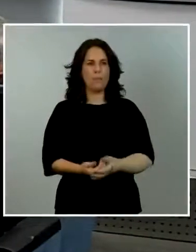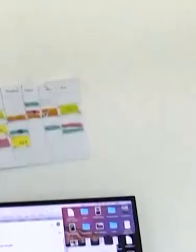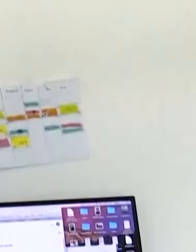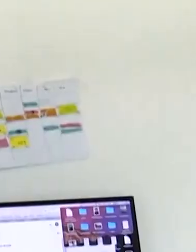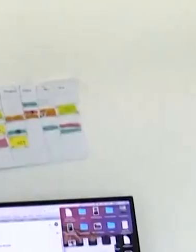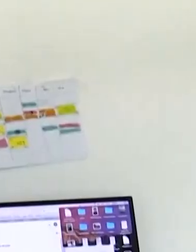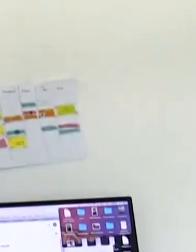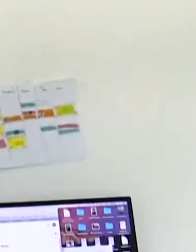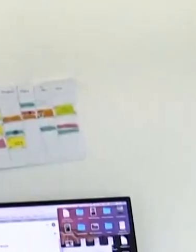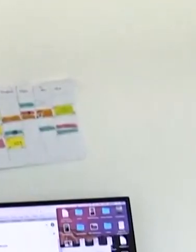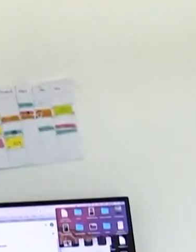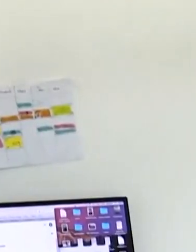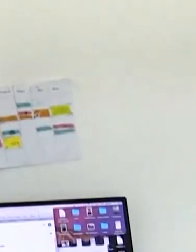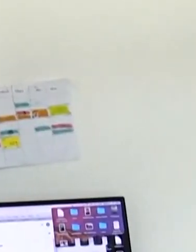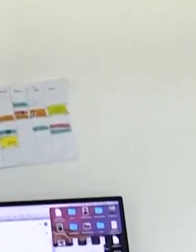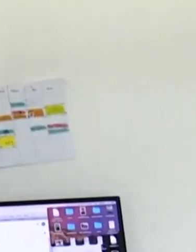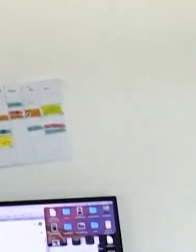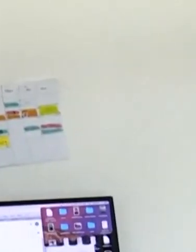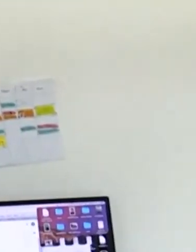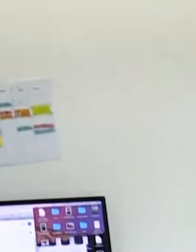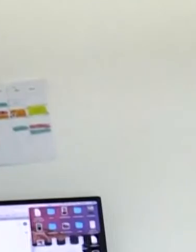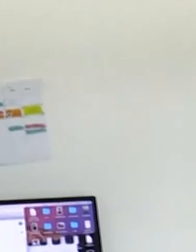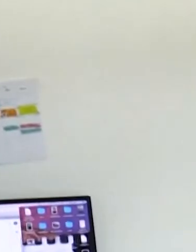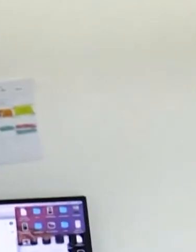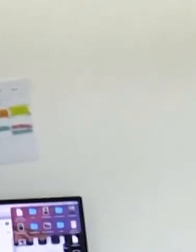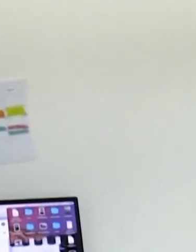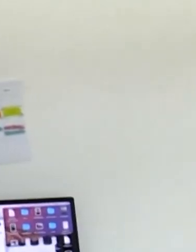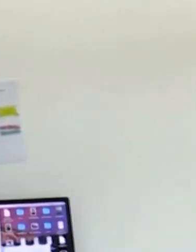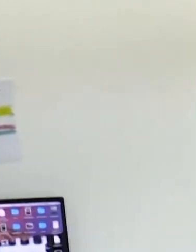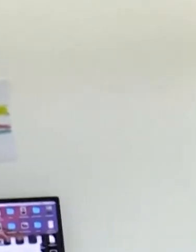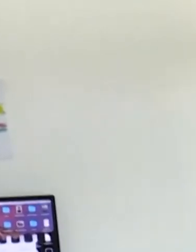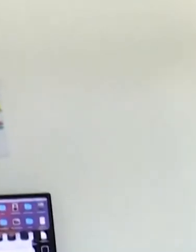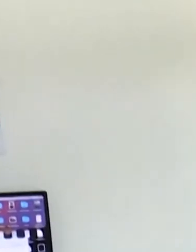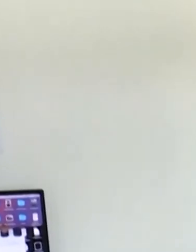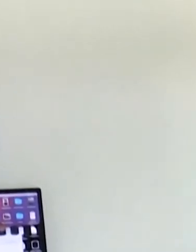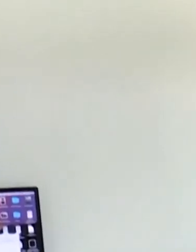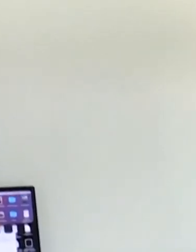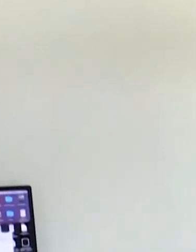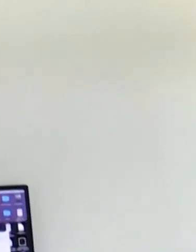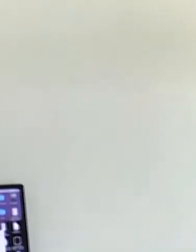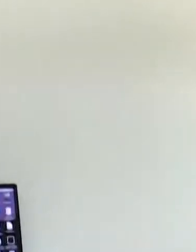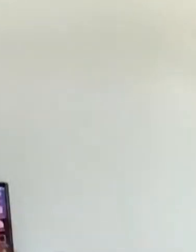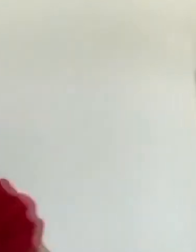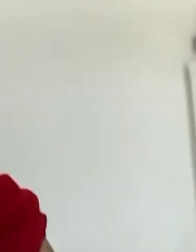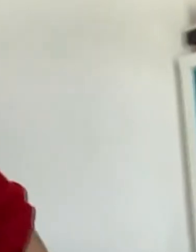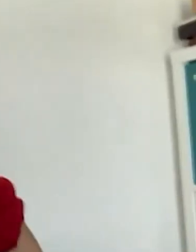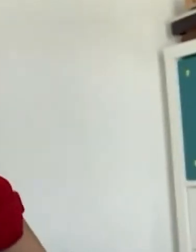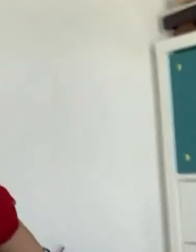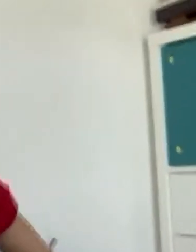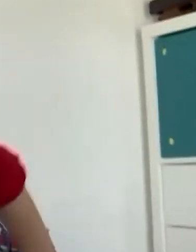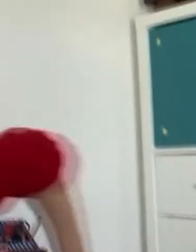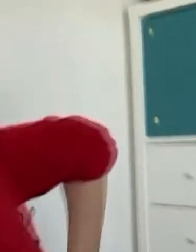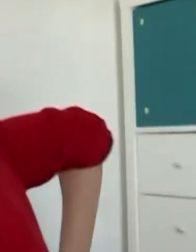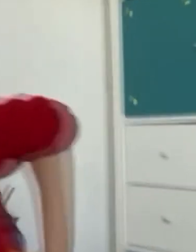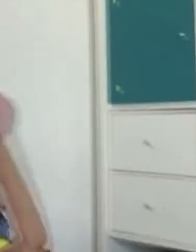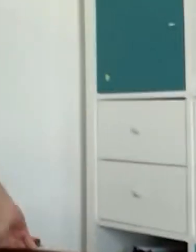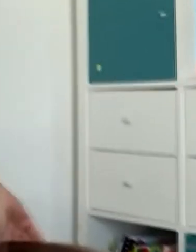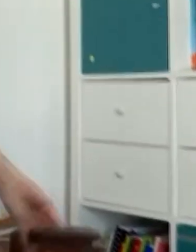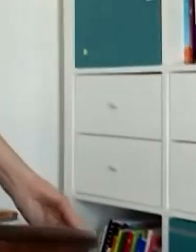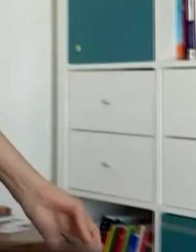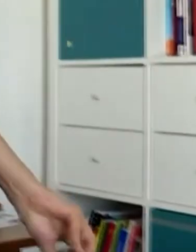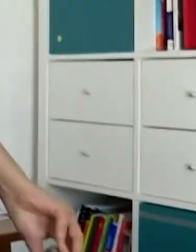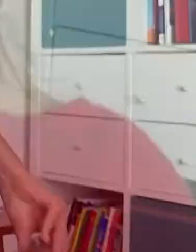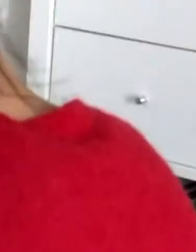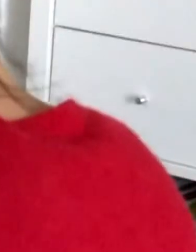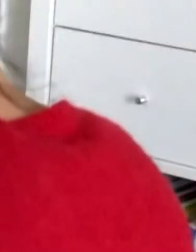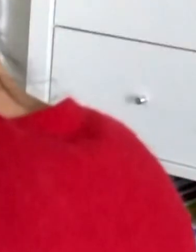este martes se ha aprobado el decreto-ley del teletrabajo una normativa que se echo de menos durante los peores días de la pandemia cuando cientos de miles